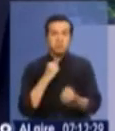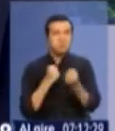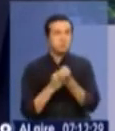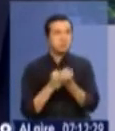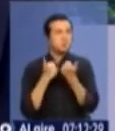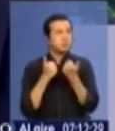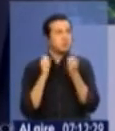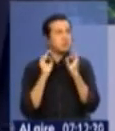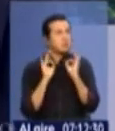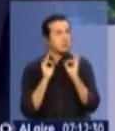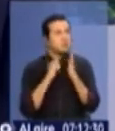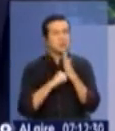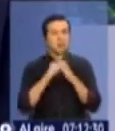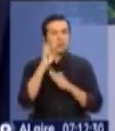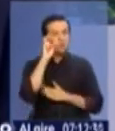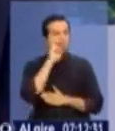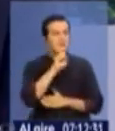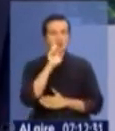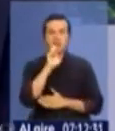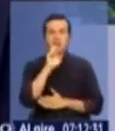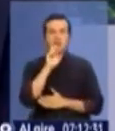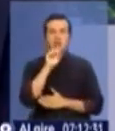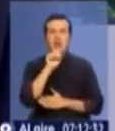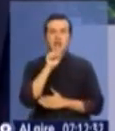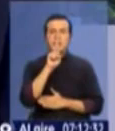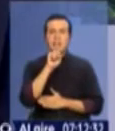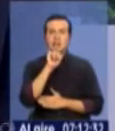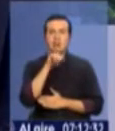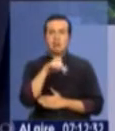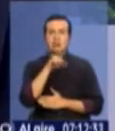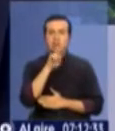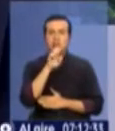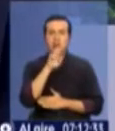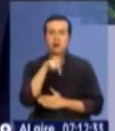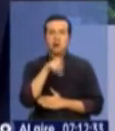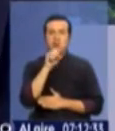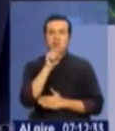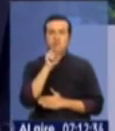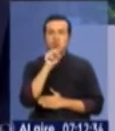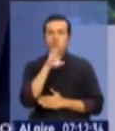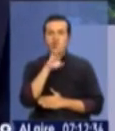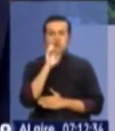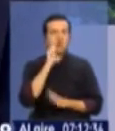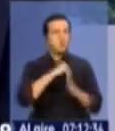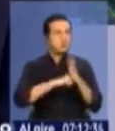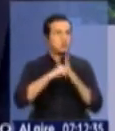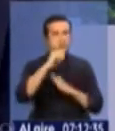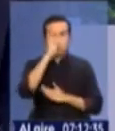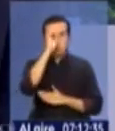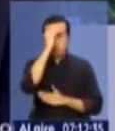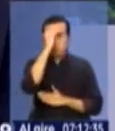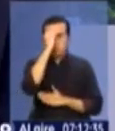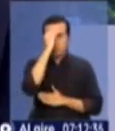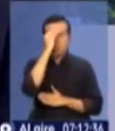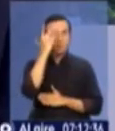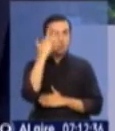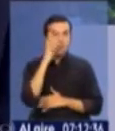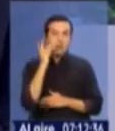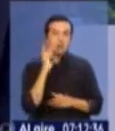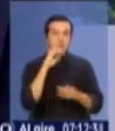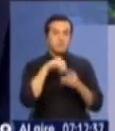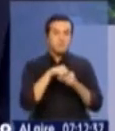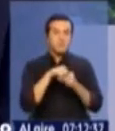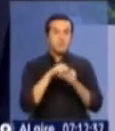con enrique ponce hemos trabajado con el ministerio de educación y vamos a hacer inclusive de tener un campamento